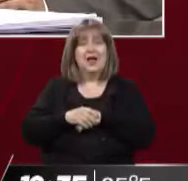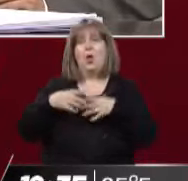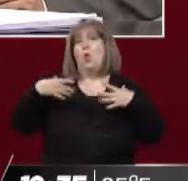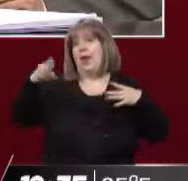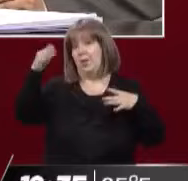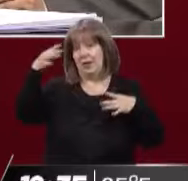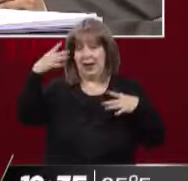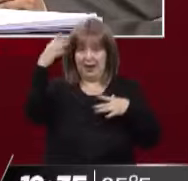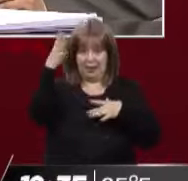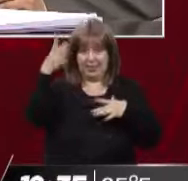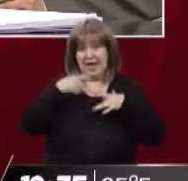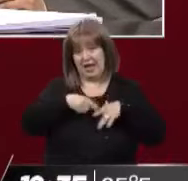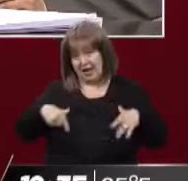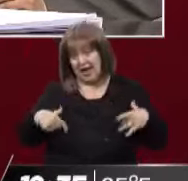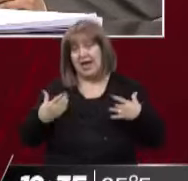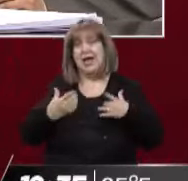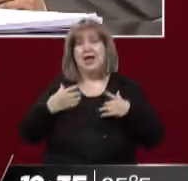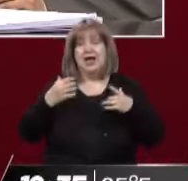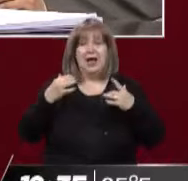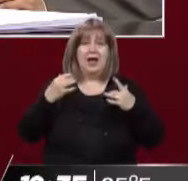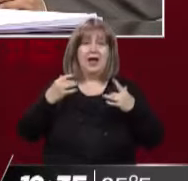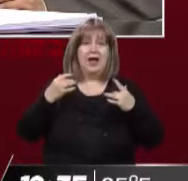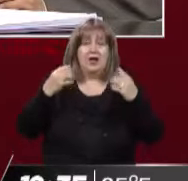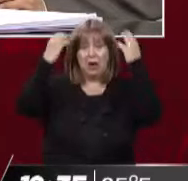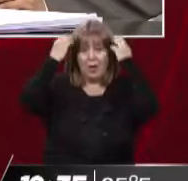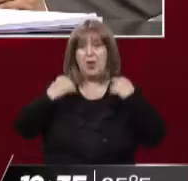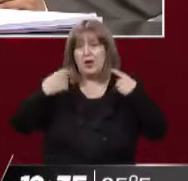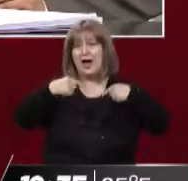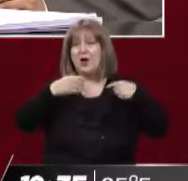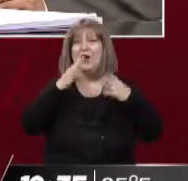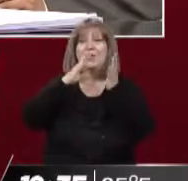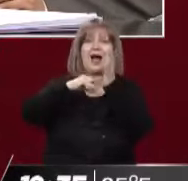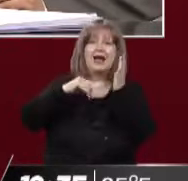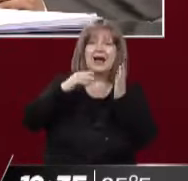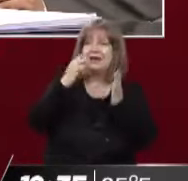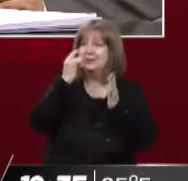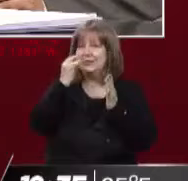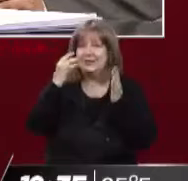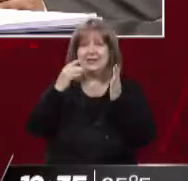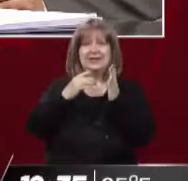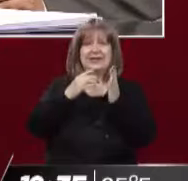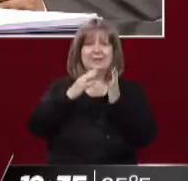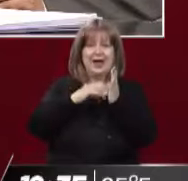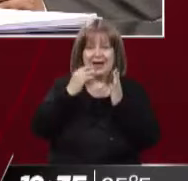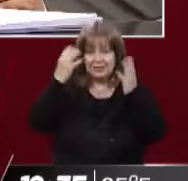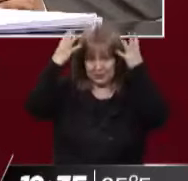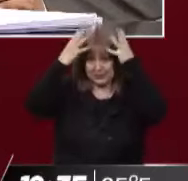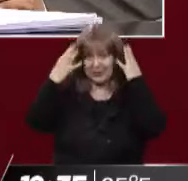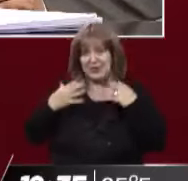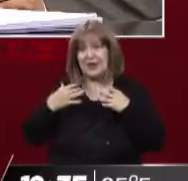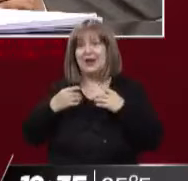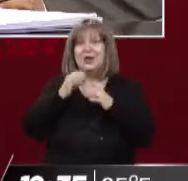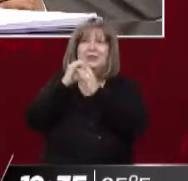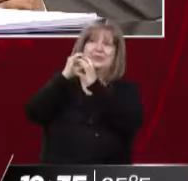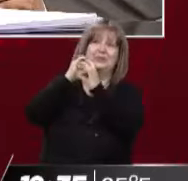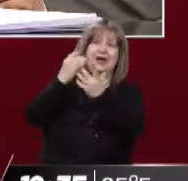ser? Sí. Una bandera. Era, sí, sí, una peluca bicolor me llevaría. También, puede ser. Hay que alentar, hay que alentar. Como muchas cosas